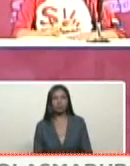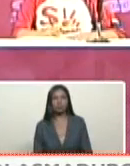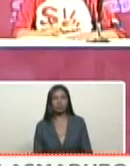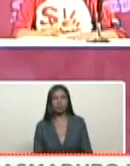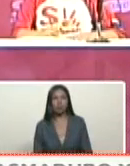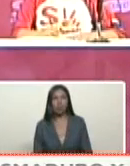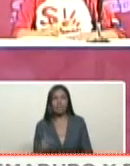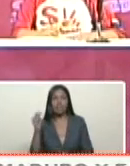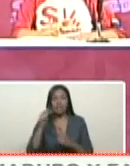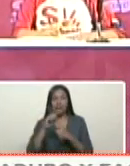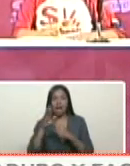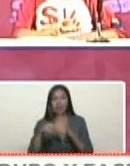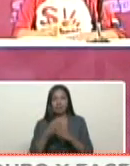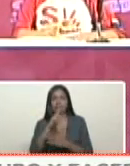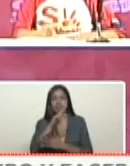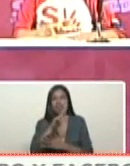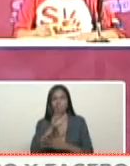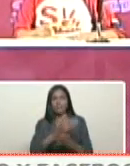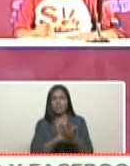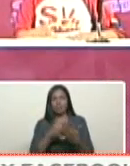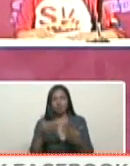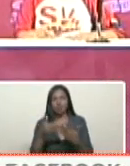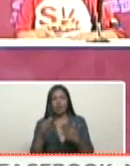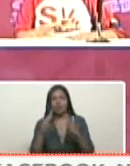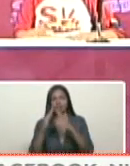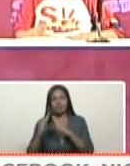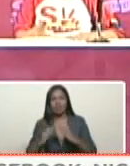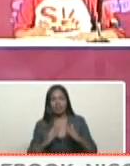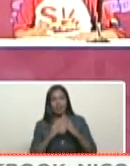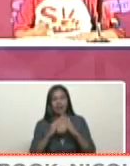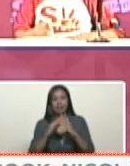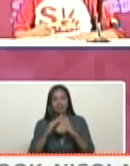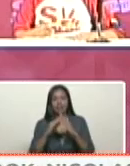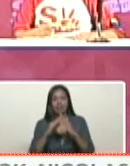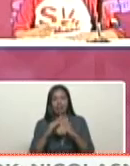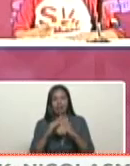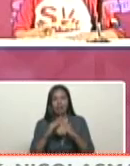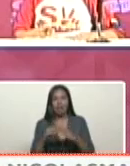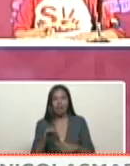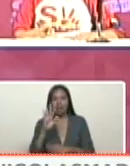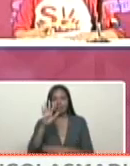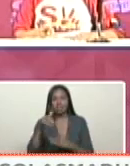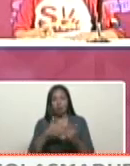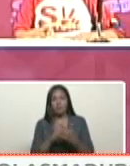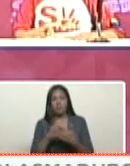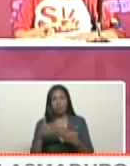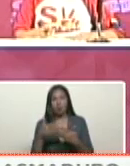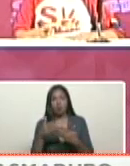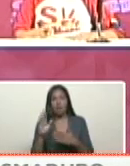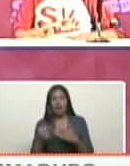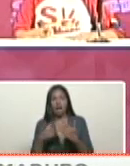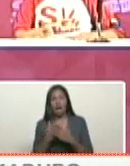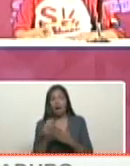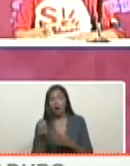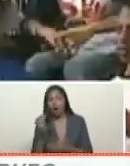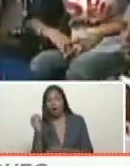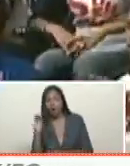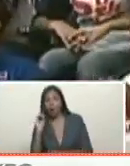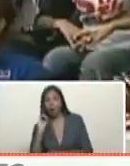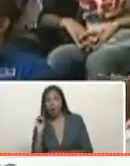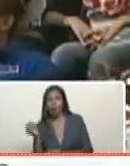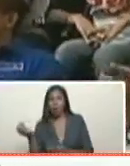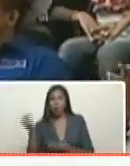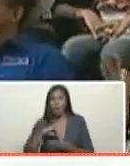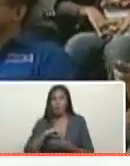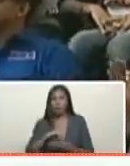Vamos a llegar a las 3 millones de viviendas este año, rumbo a las 5 millones o más.